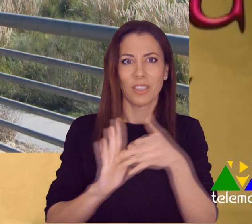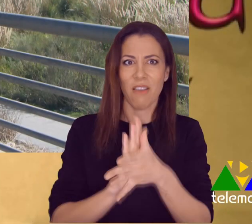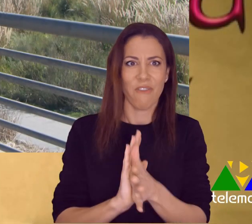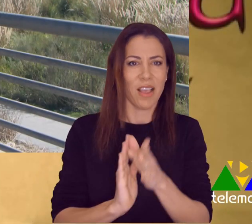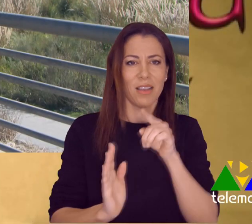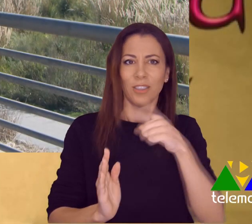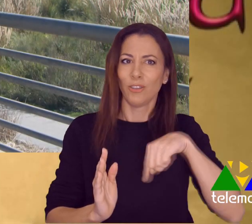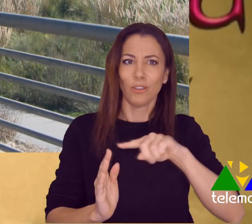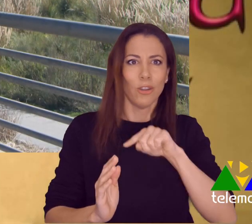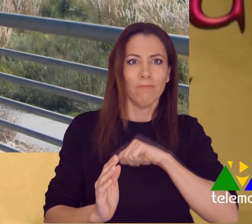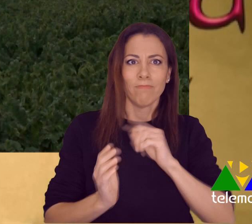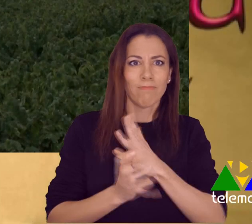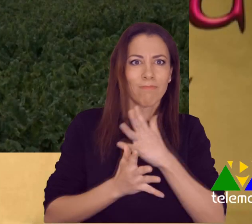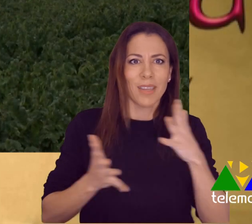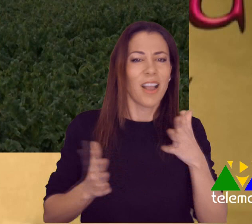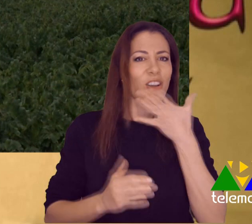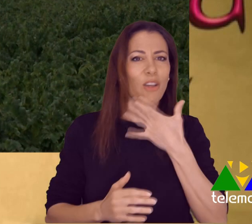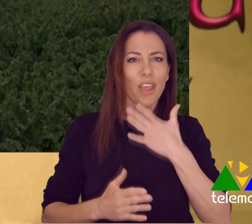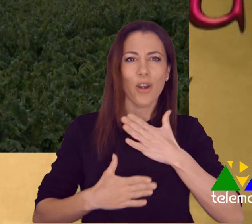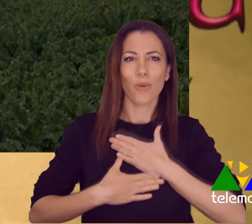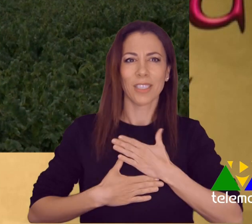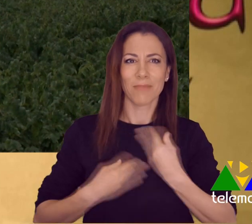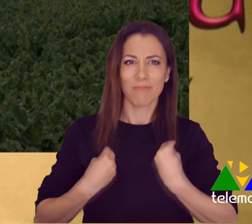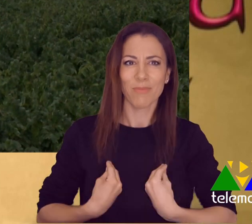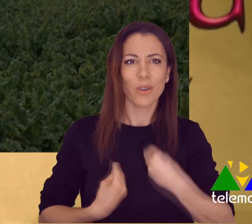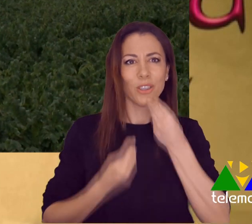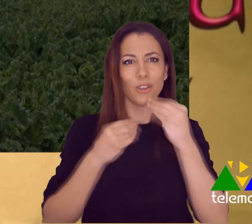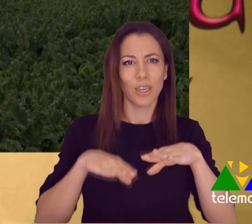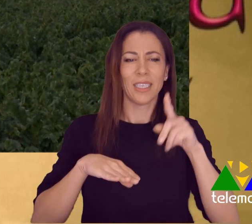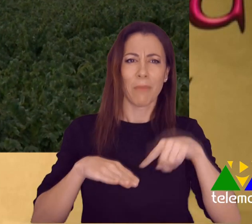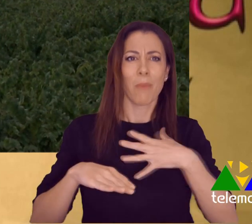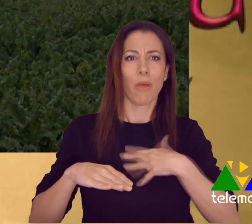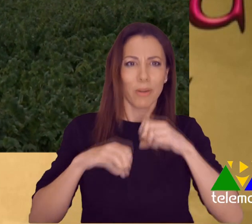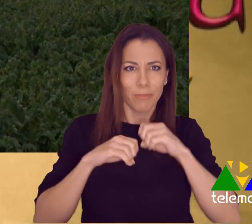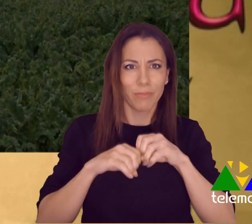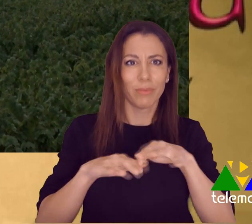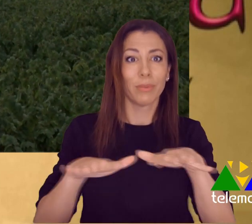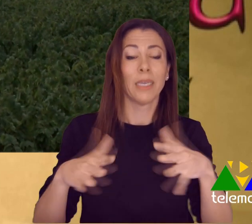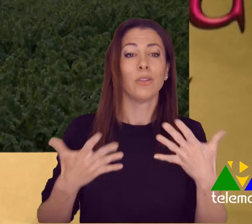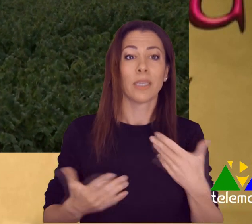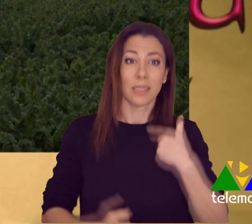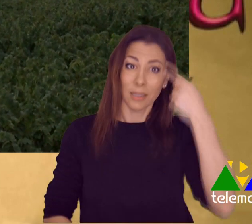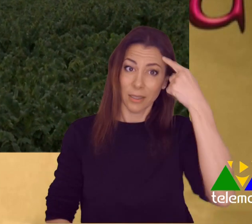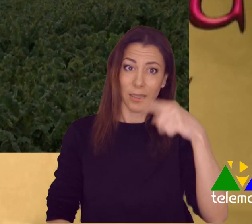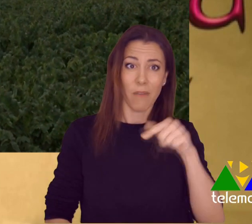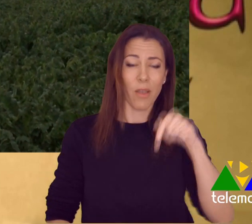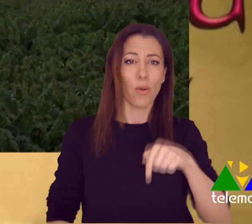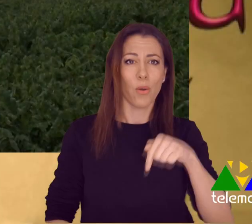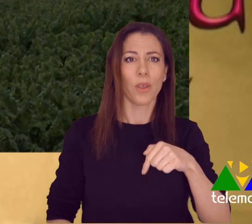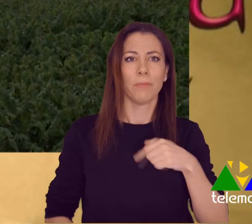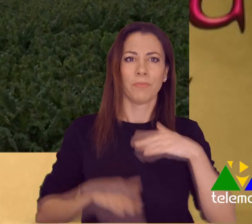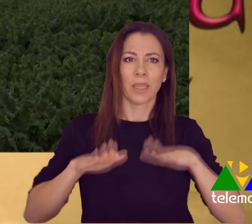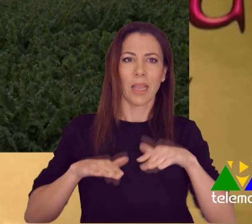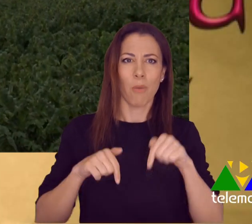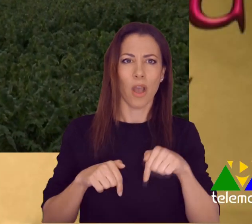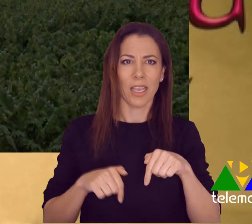y el saber y el conocer nuestra propia historia y el poder transmitirla. Nosotros hoy ya saben que vamos a estar aquí